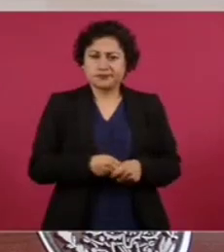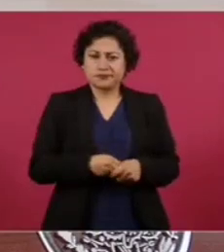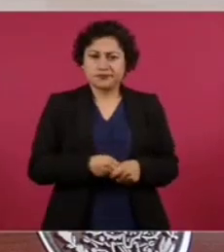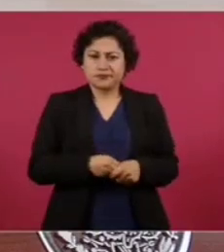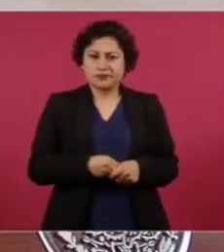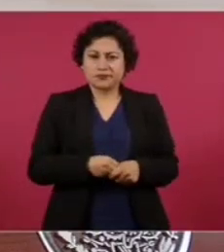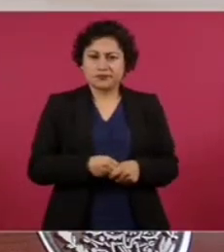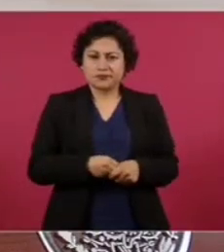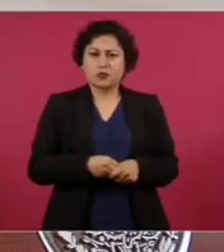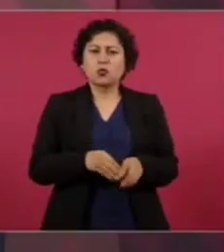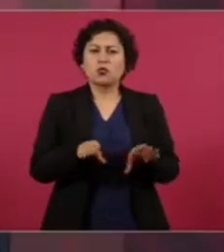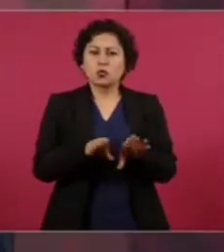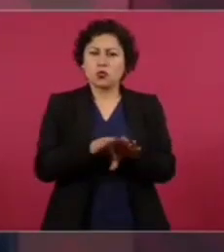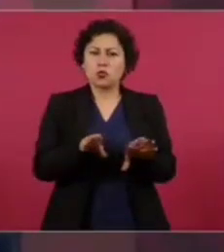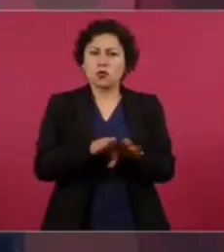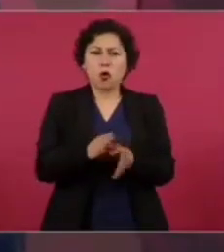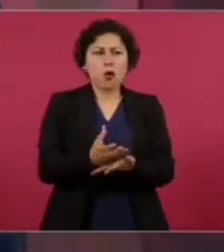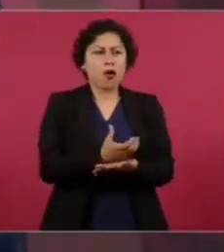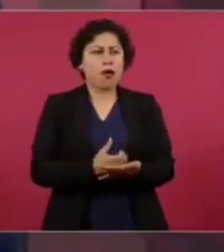las guerras mediáticas,